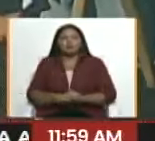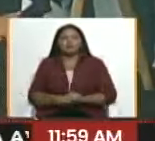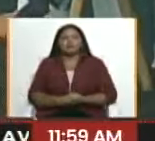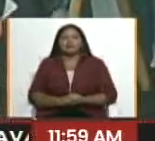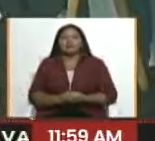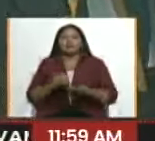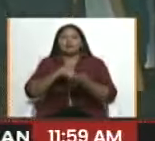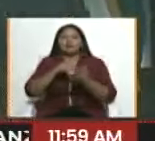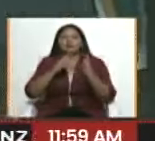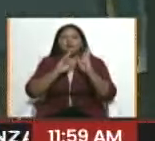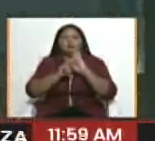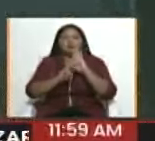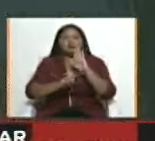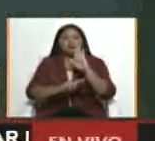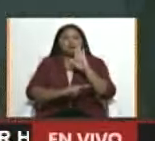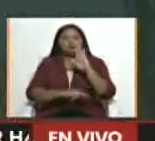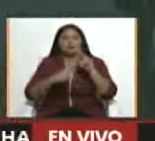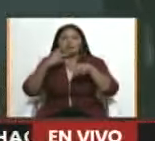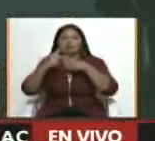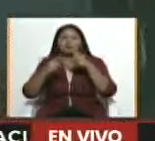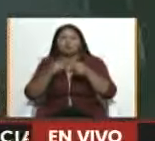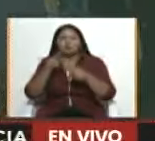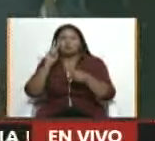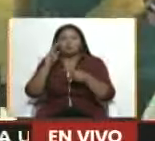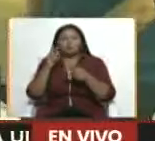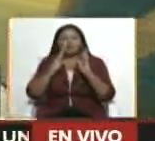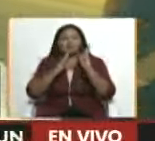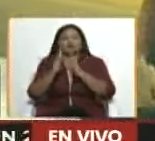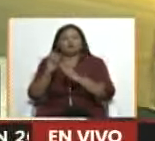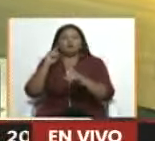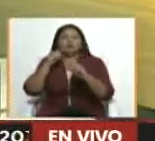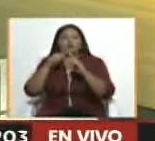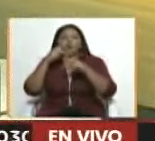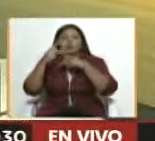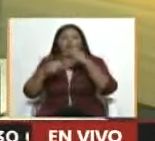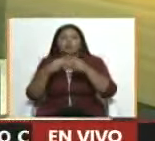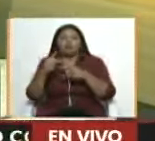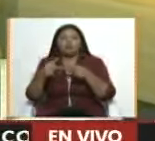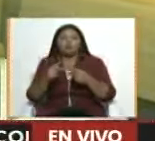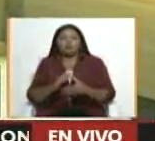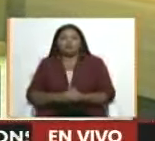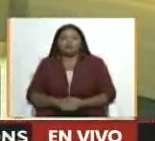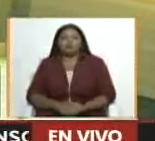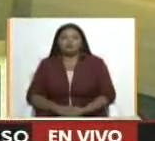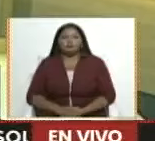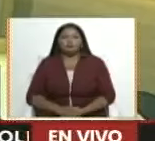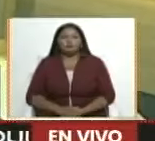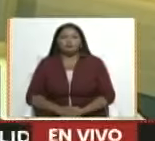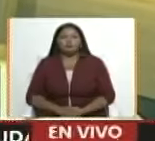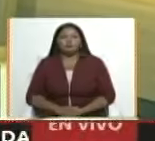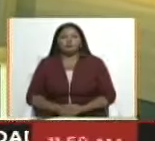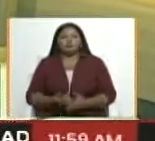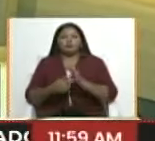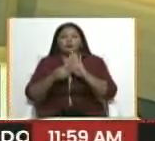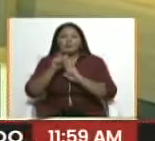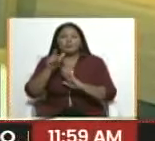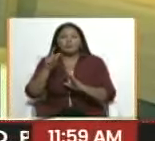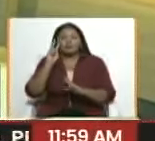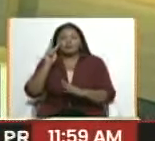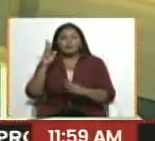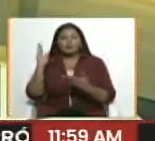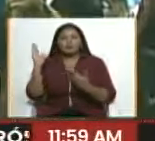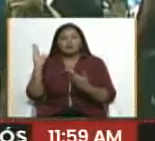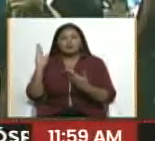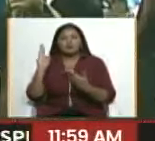las normativas, los procesos que deben realizar las organizaciones con fines políticos para postular su candidato. Observamos en